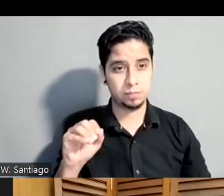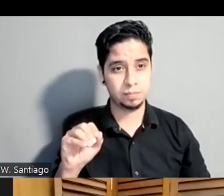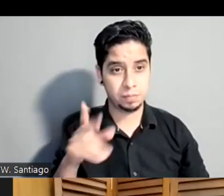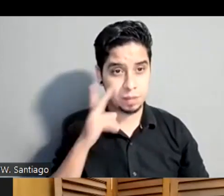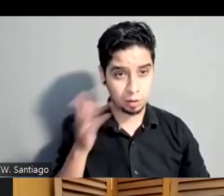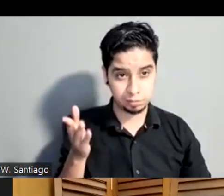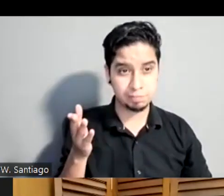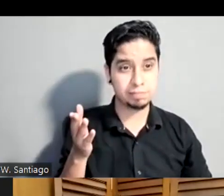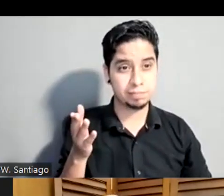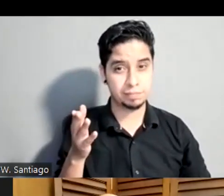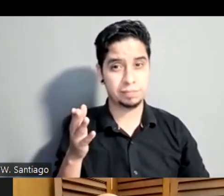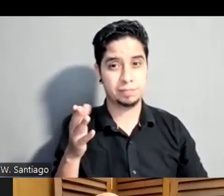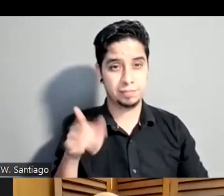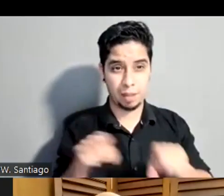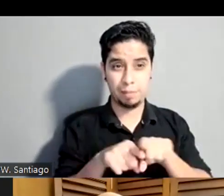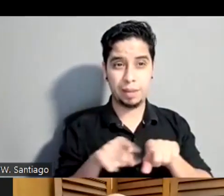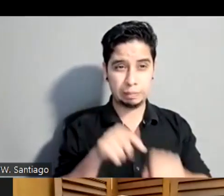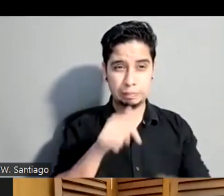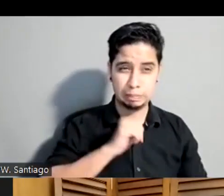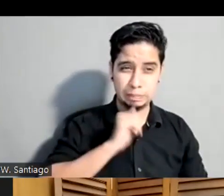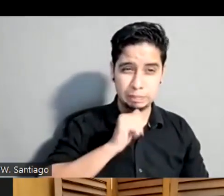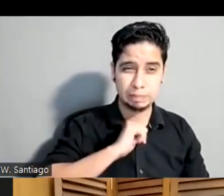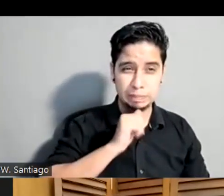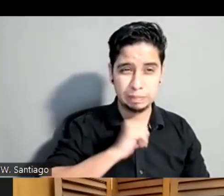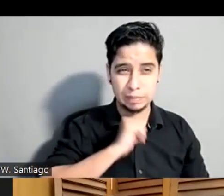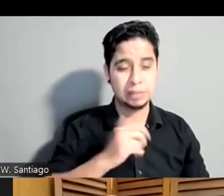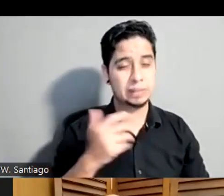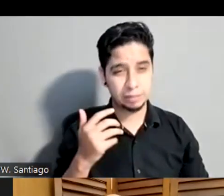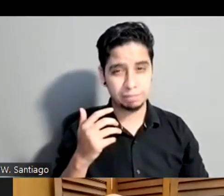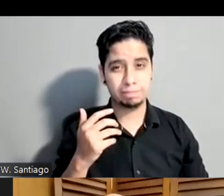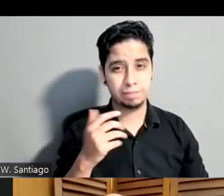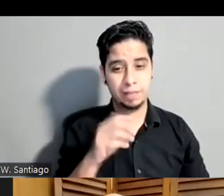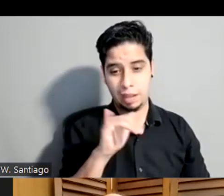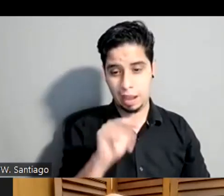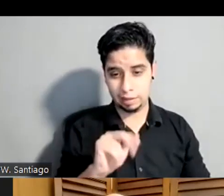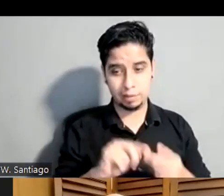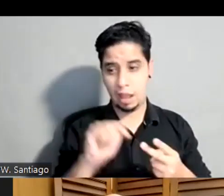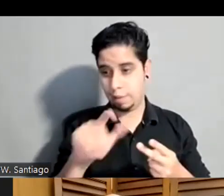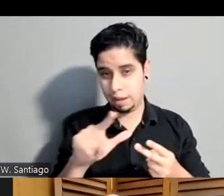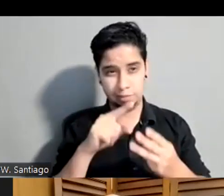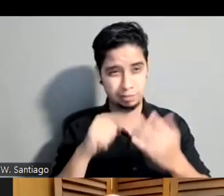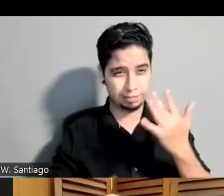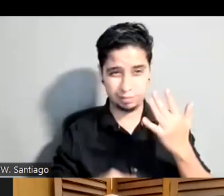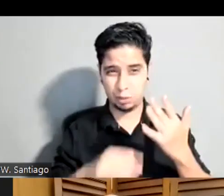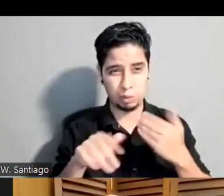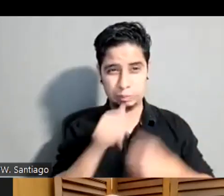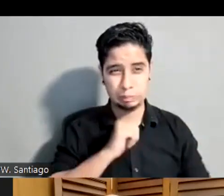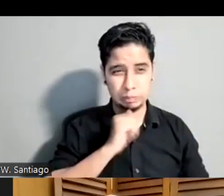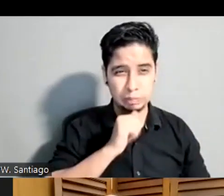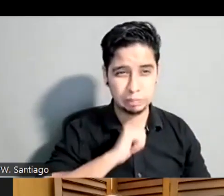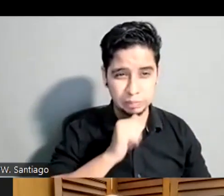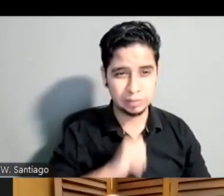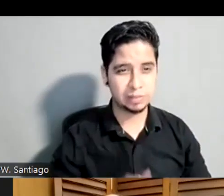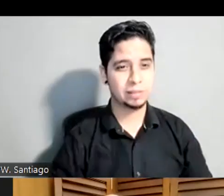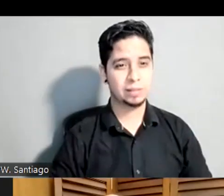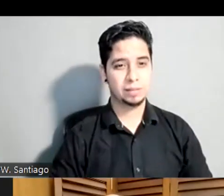también panzolas de caí. Pastoras de Caín, las de Abel, las de todo el mundo junto, porque de verdad que